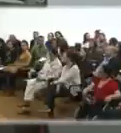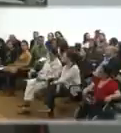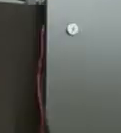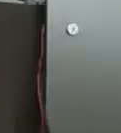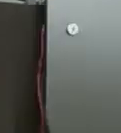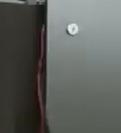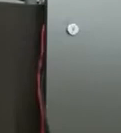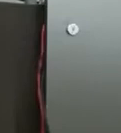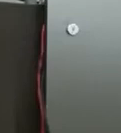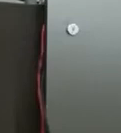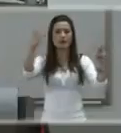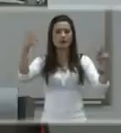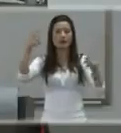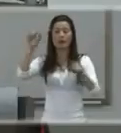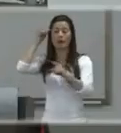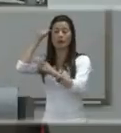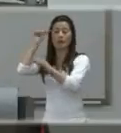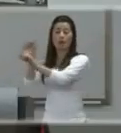esa invisibilización.